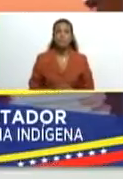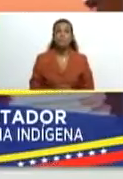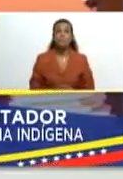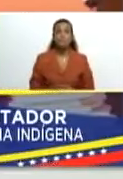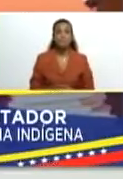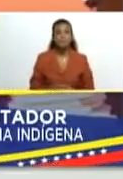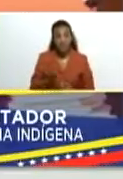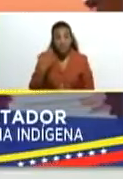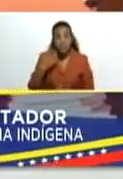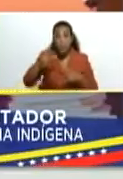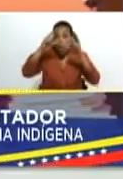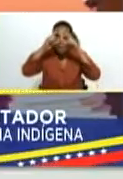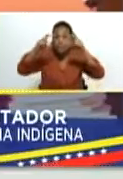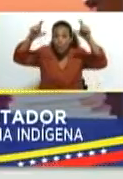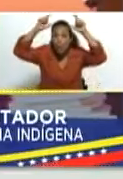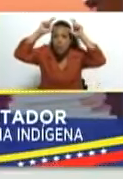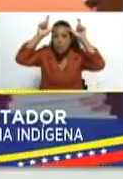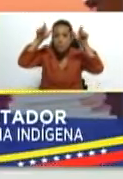Dijo Simón Rodríguez,